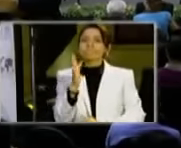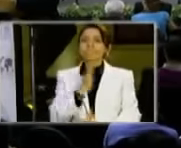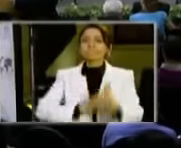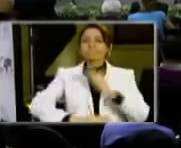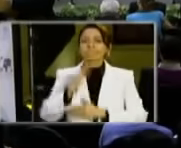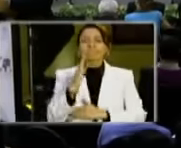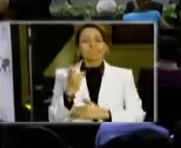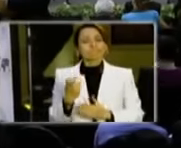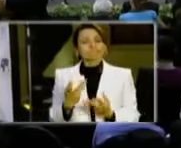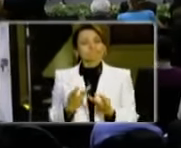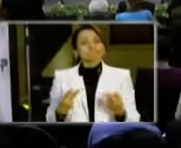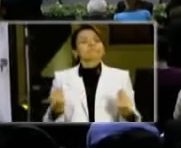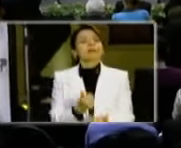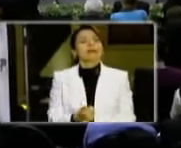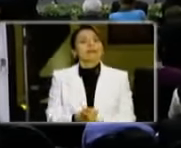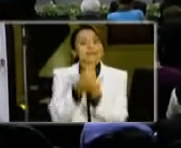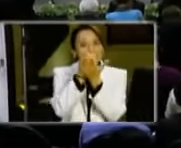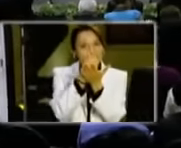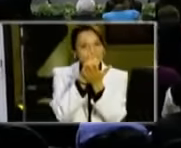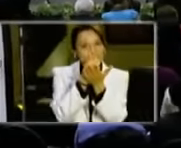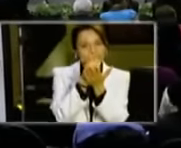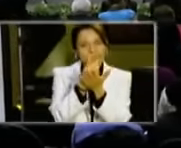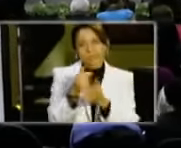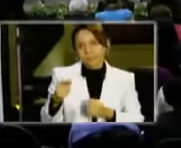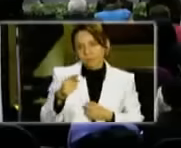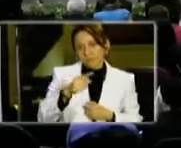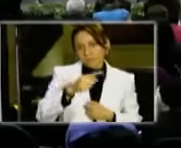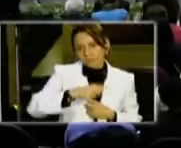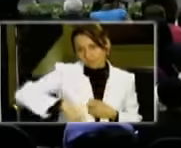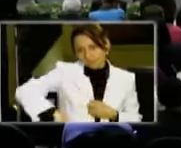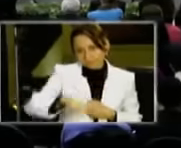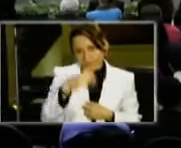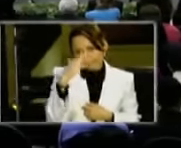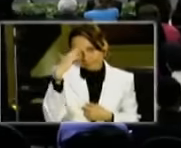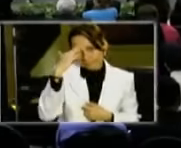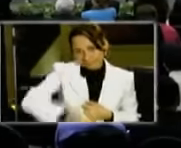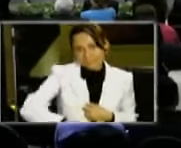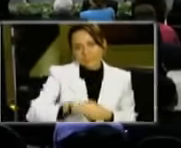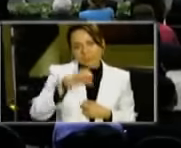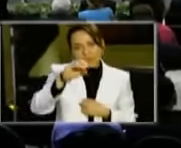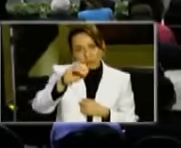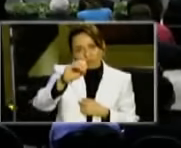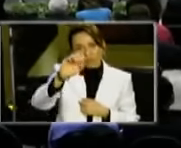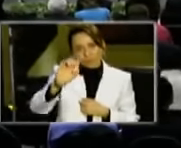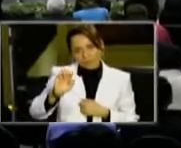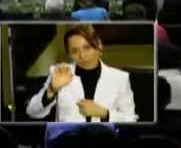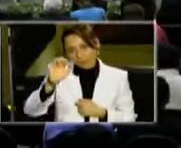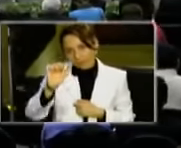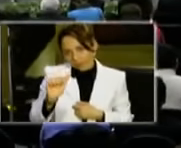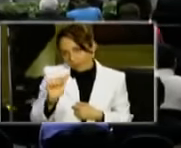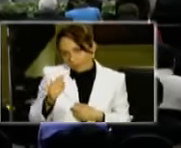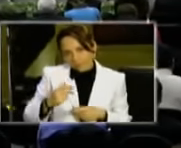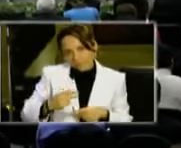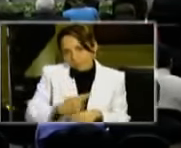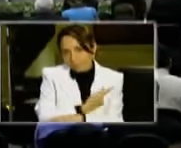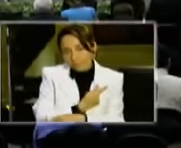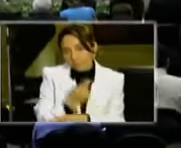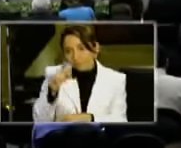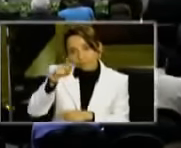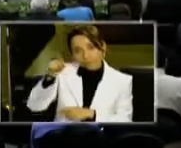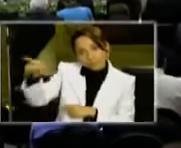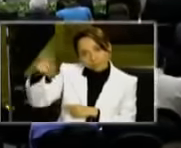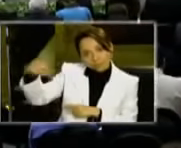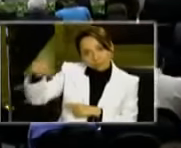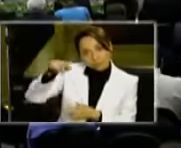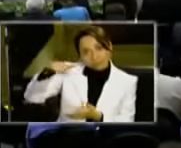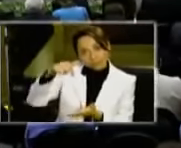Fría. Como ustedes bien saben, en la Organización de Estados Americanos, toda sanción en contra de Cuba fue levantada ya